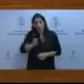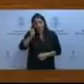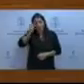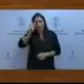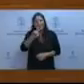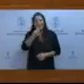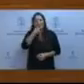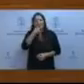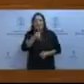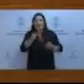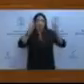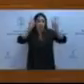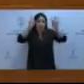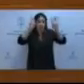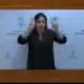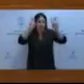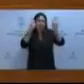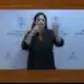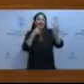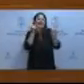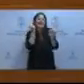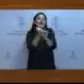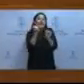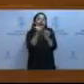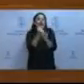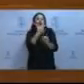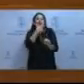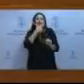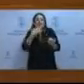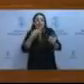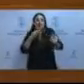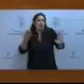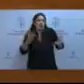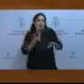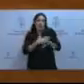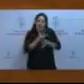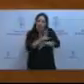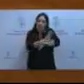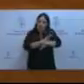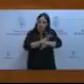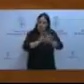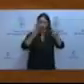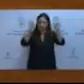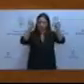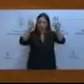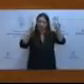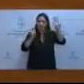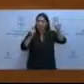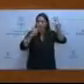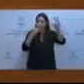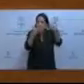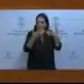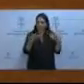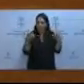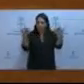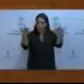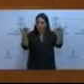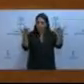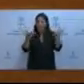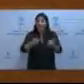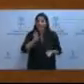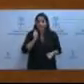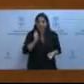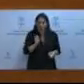abro comillas, una tarea bastante sencilla para la Consejería, cierro comillas. A pesar de esta sentencia, a la cual se